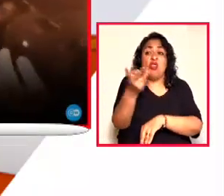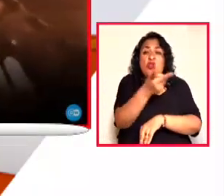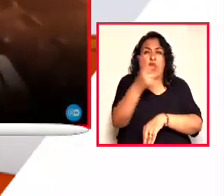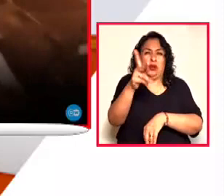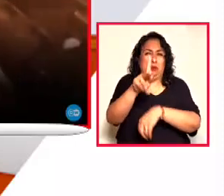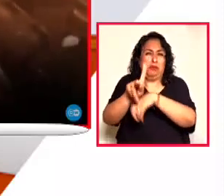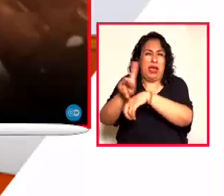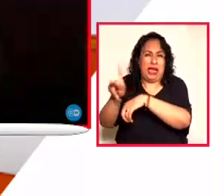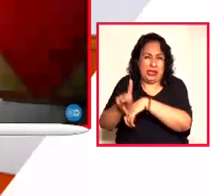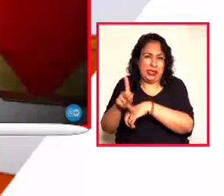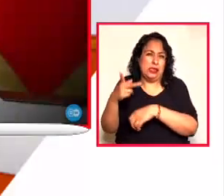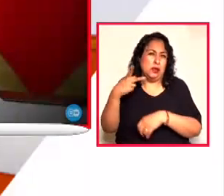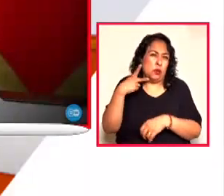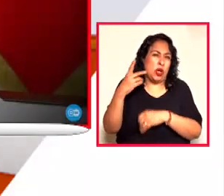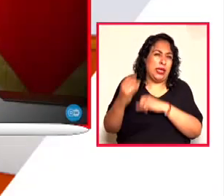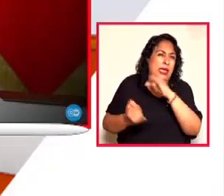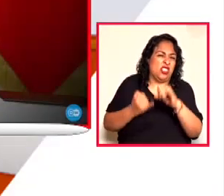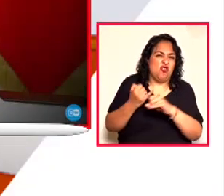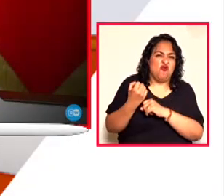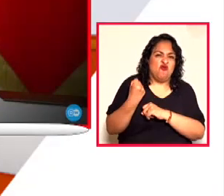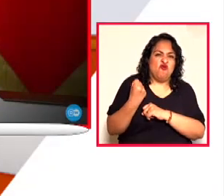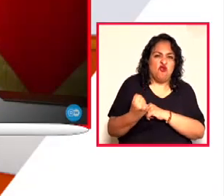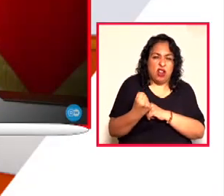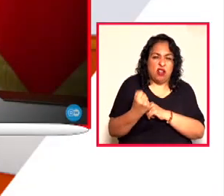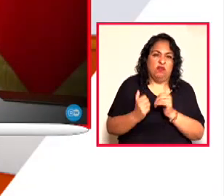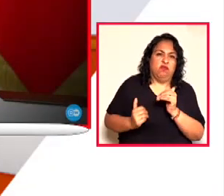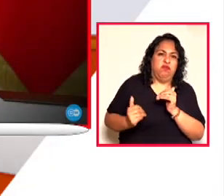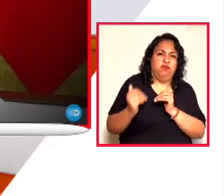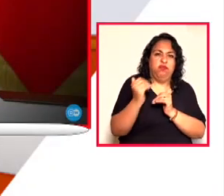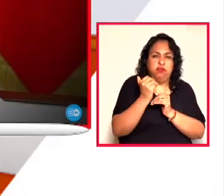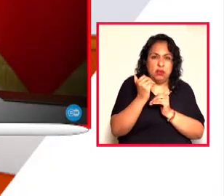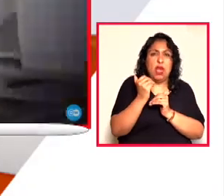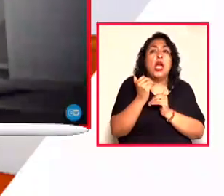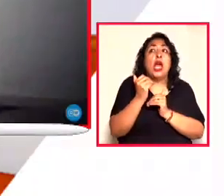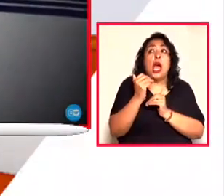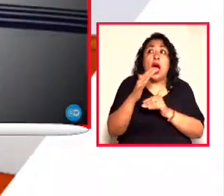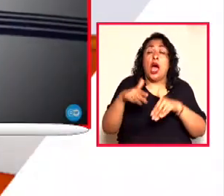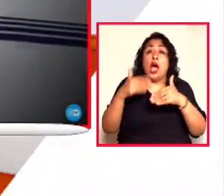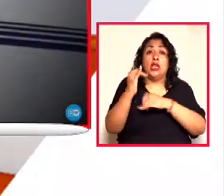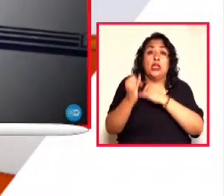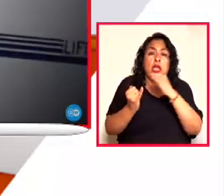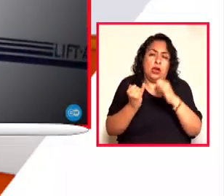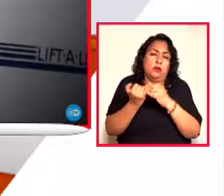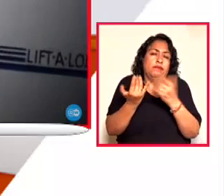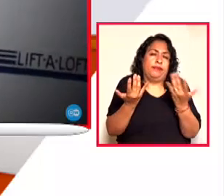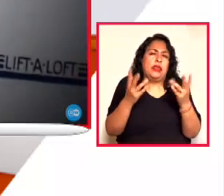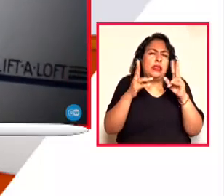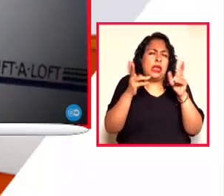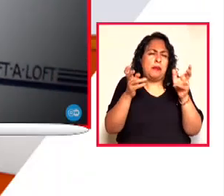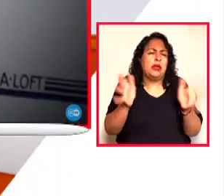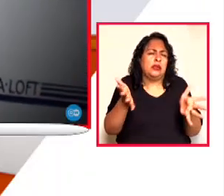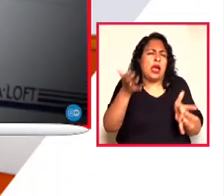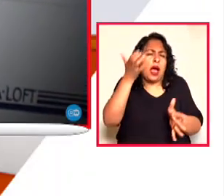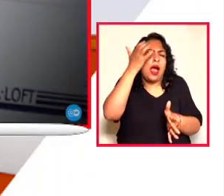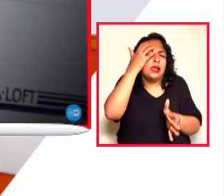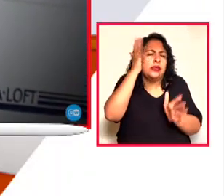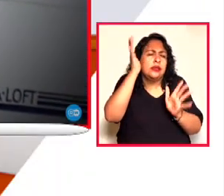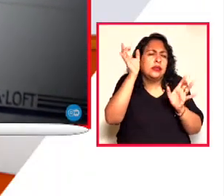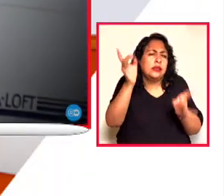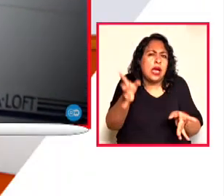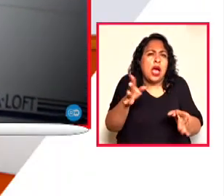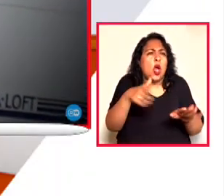políticos internacionales predominantes de la arena internacional por temas que ya conocemos. Contra